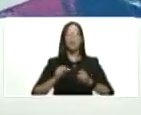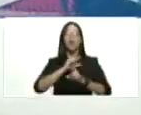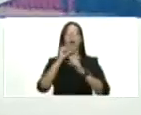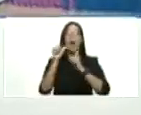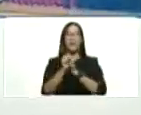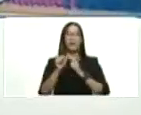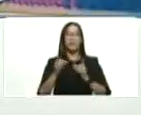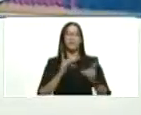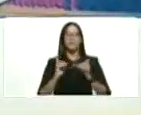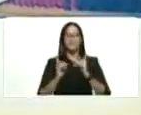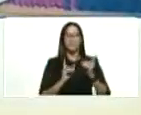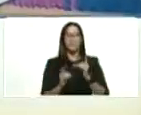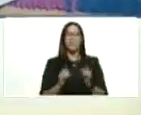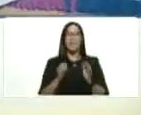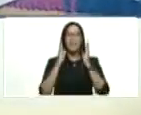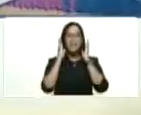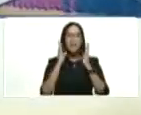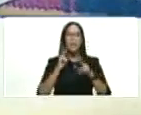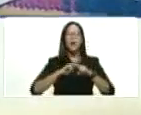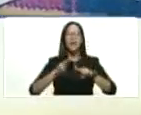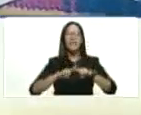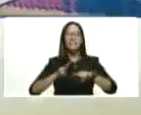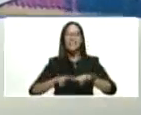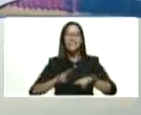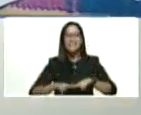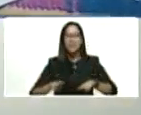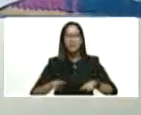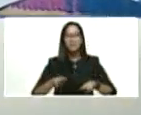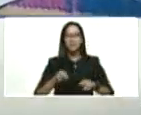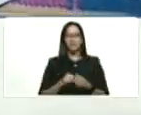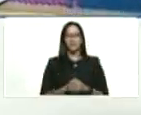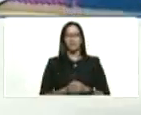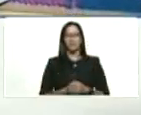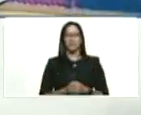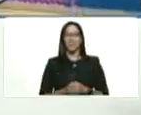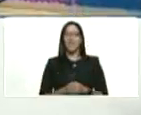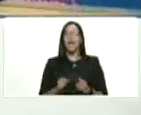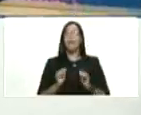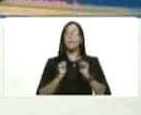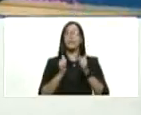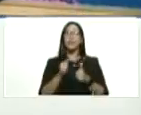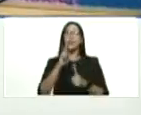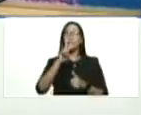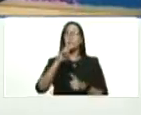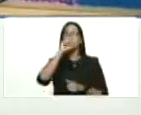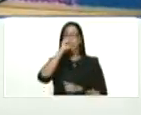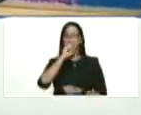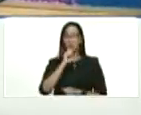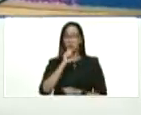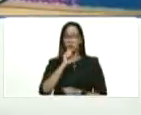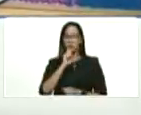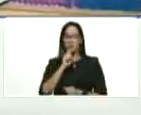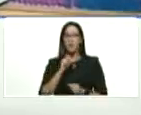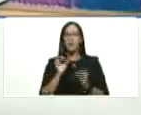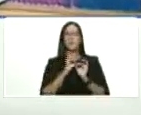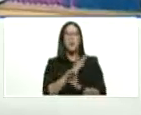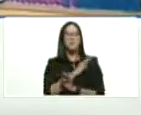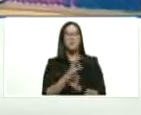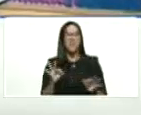nutricional, destinado para niñas y niños. A partir de los 2 años, ideal para